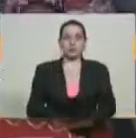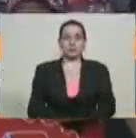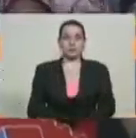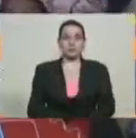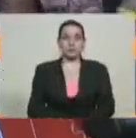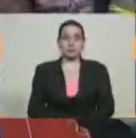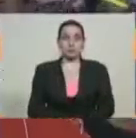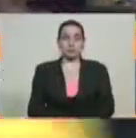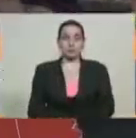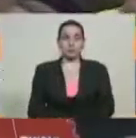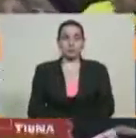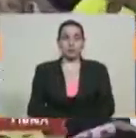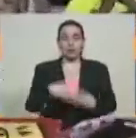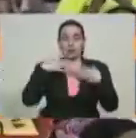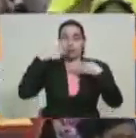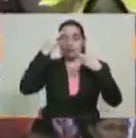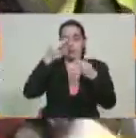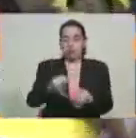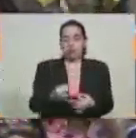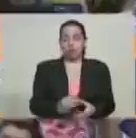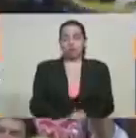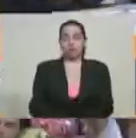Estoy seguro de ello.